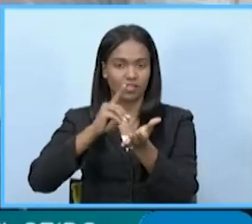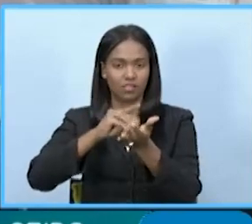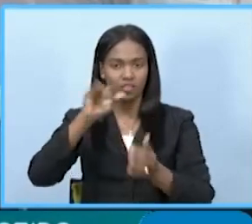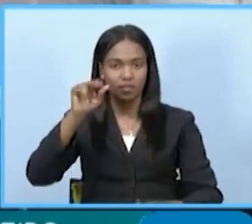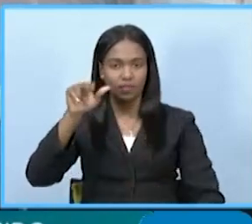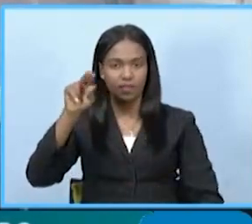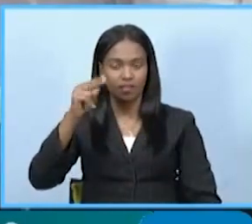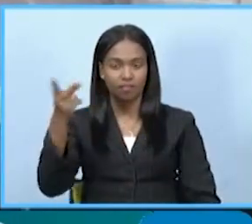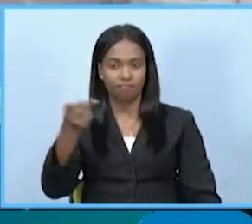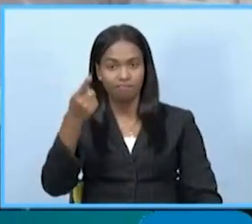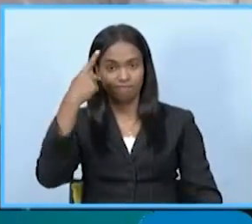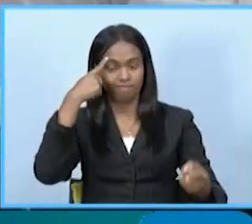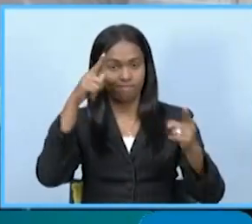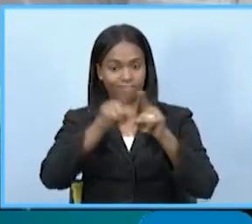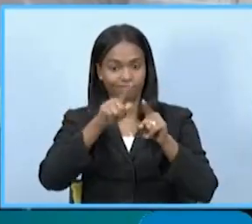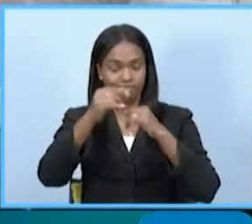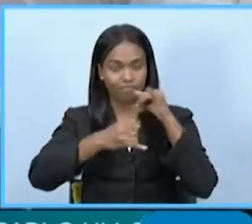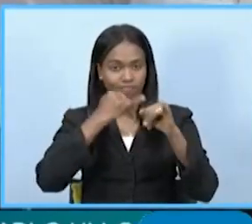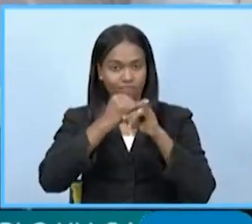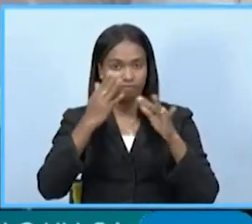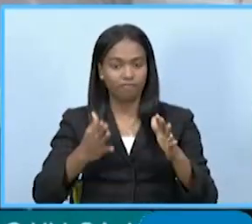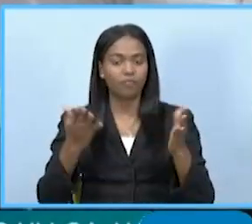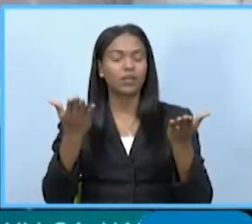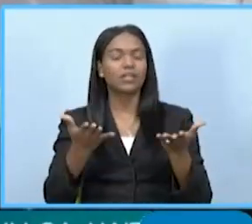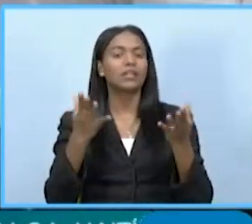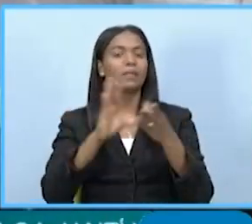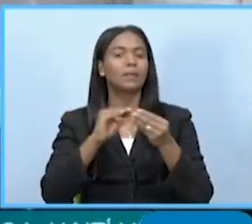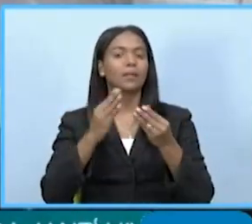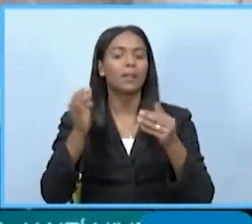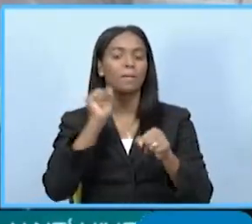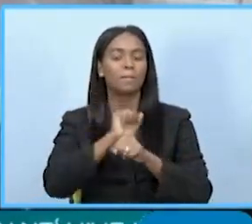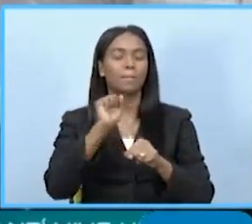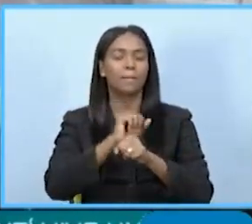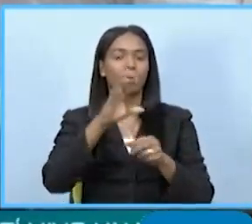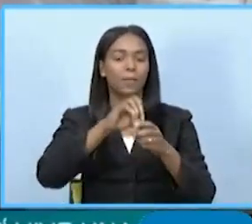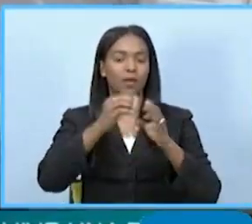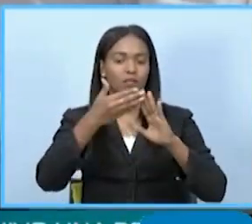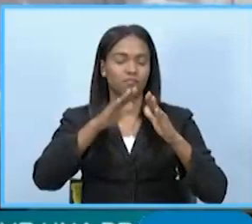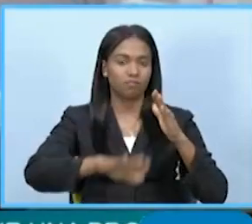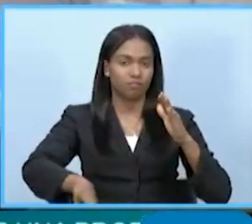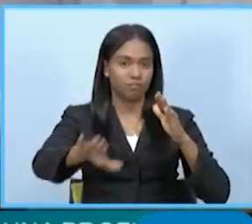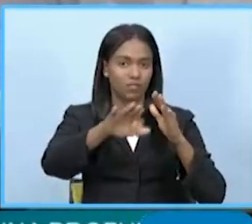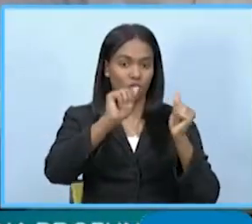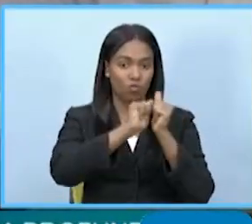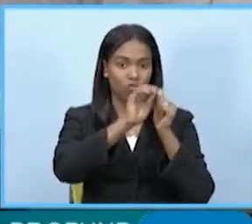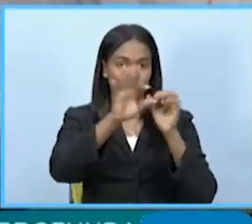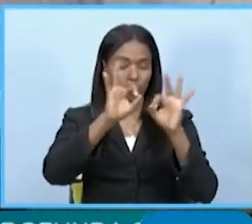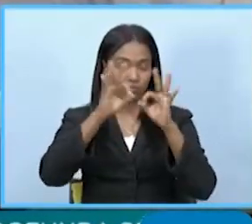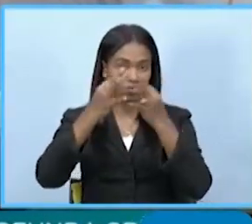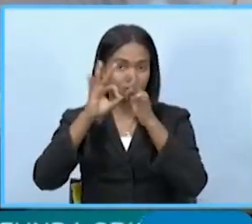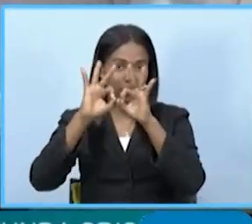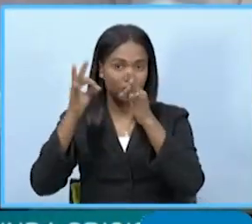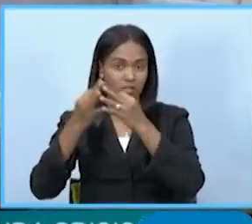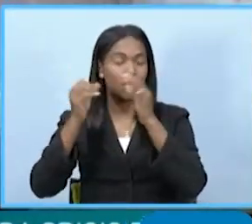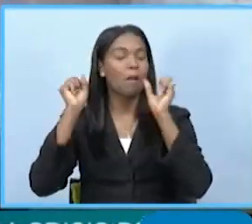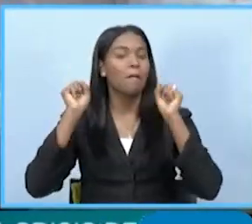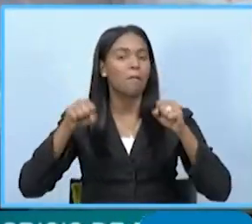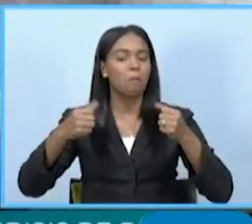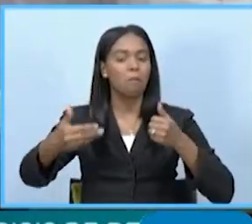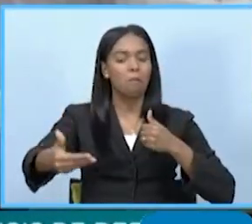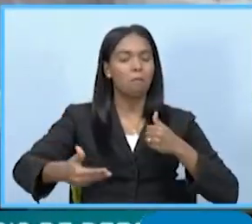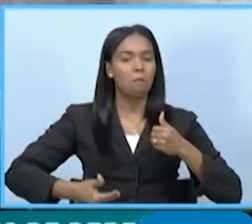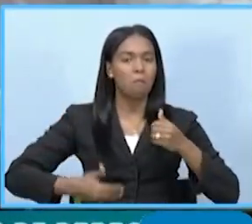firmaron un acuerdo interinstitucional, el cual establece que los empleados del ayuntamiento y sus familiares podrán